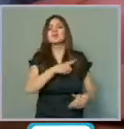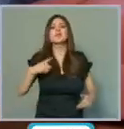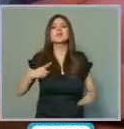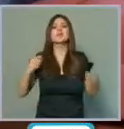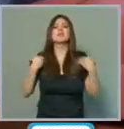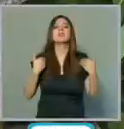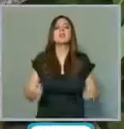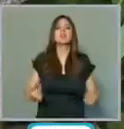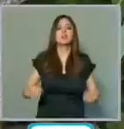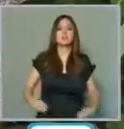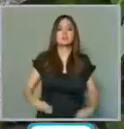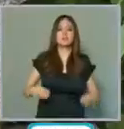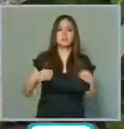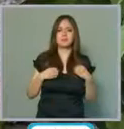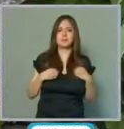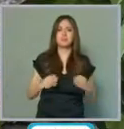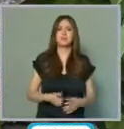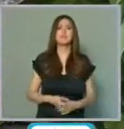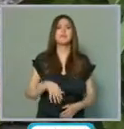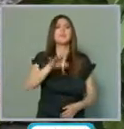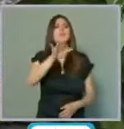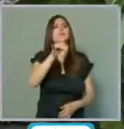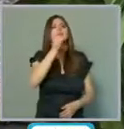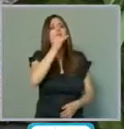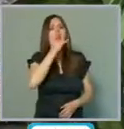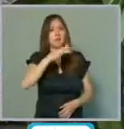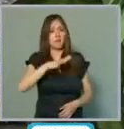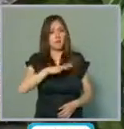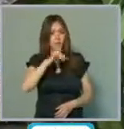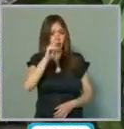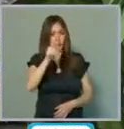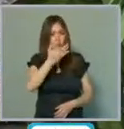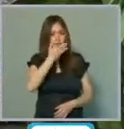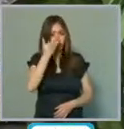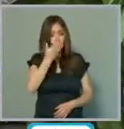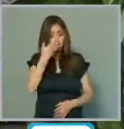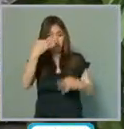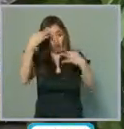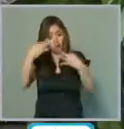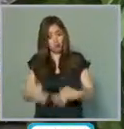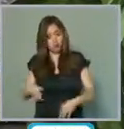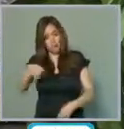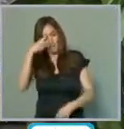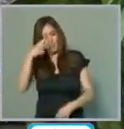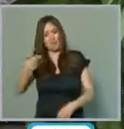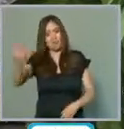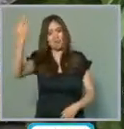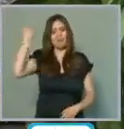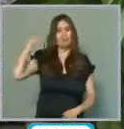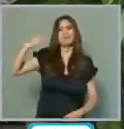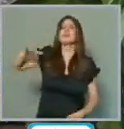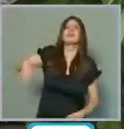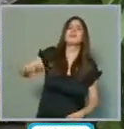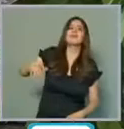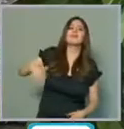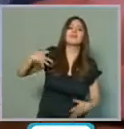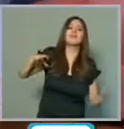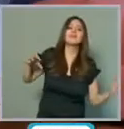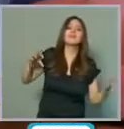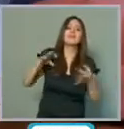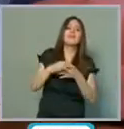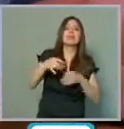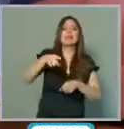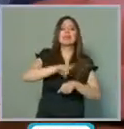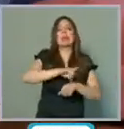Oye, ¿y hay alguna flor que reconozcamos como mexicana, además de las que ya decíamos que tienen que ver a lo mejor, que están muy ligadas al